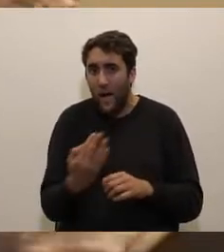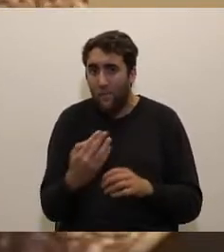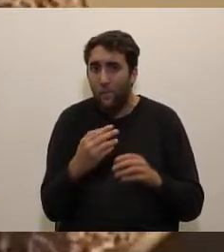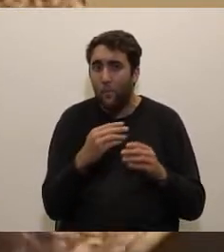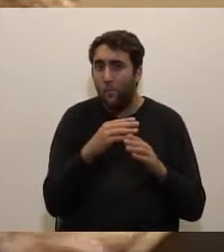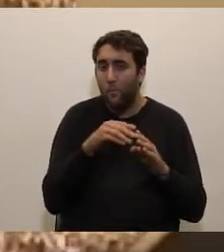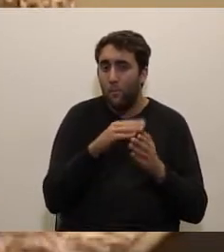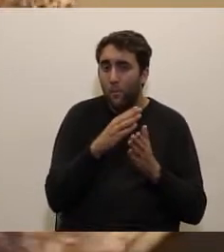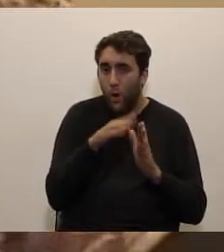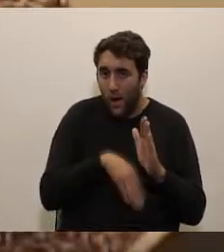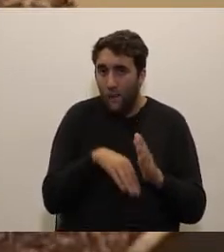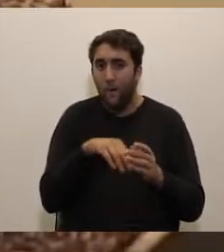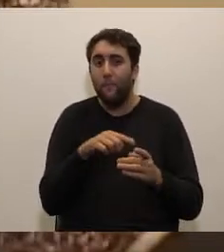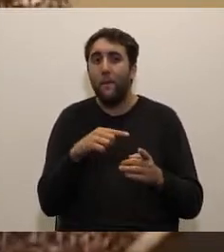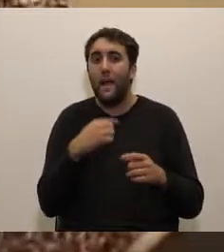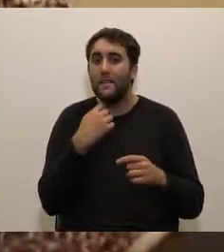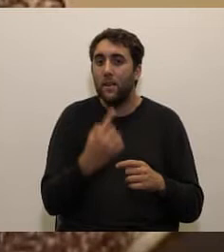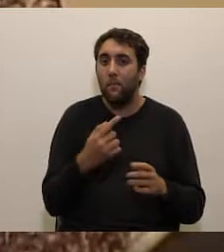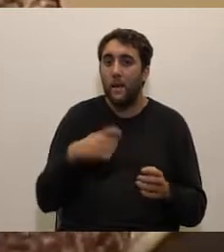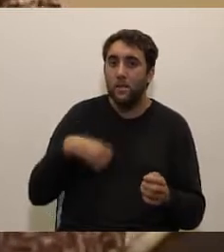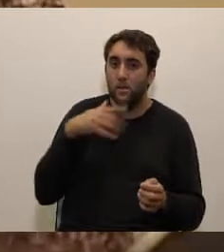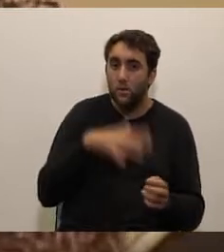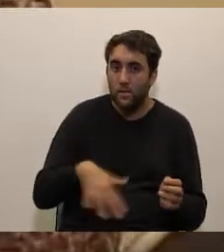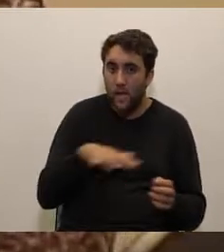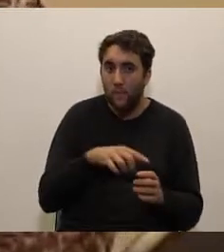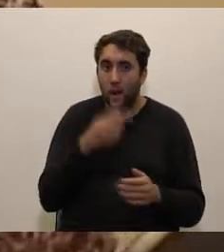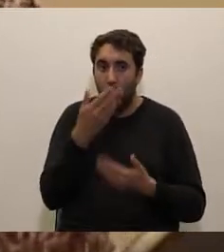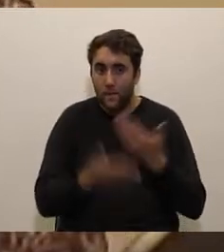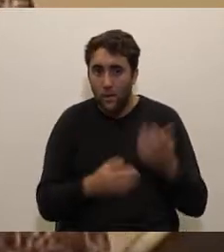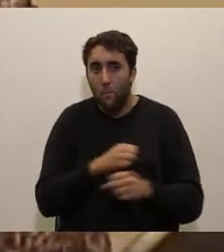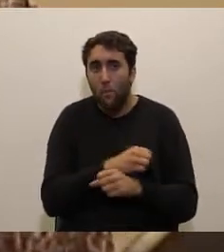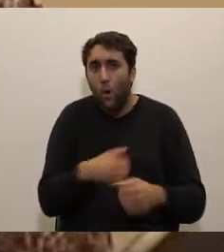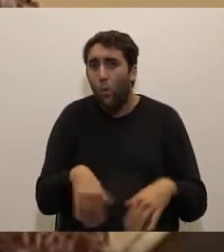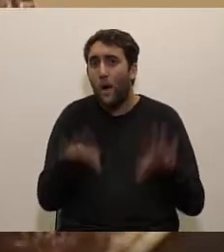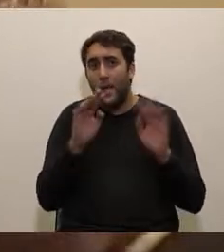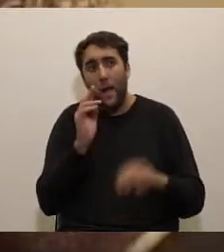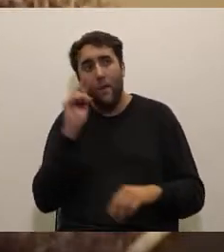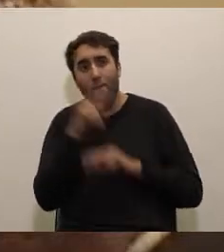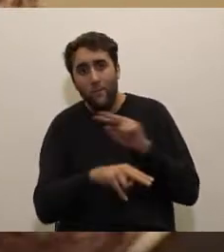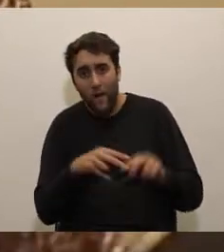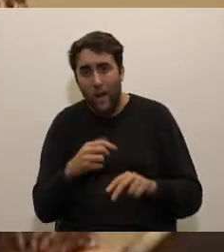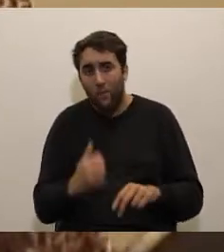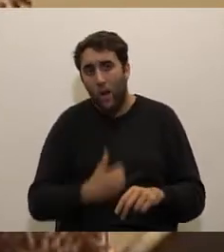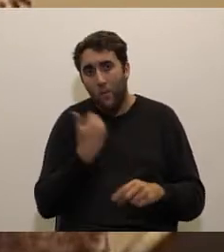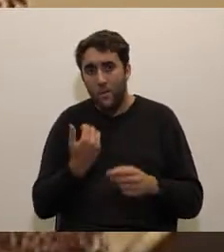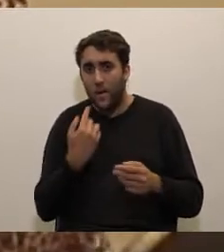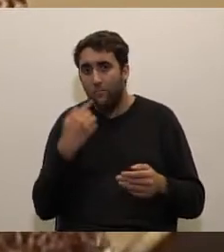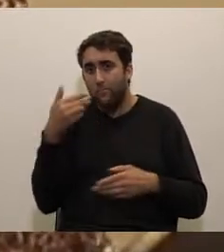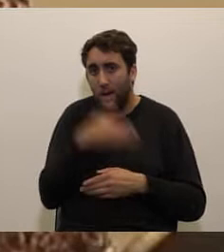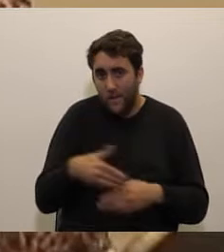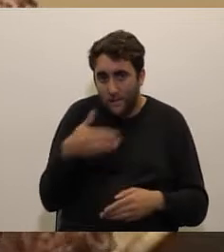causas sociales, y que la ciudadanía las pueda utilizar y se pueda apropiar